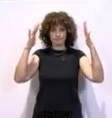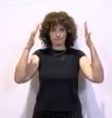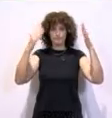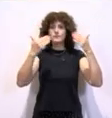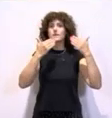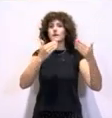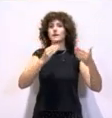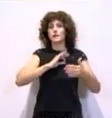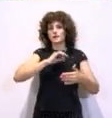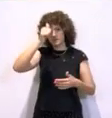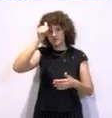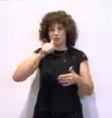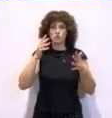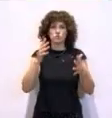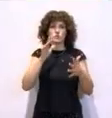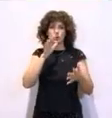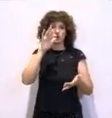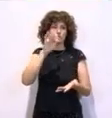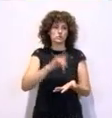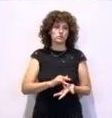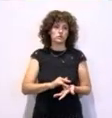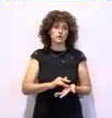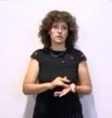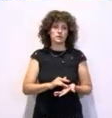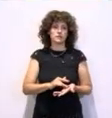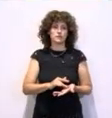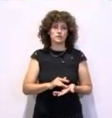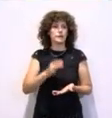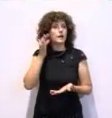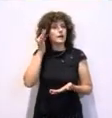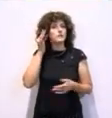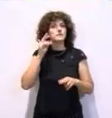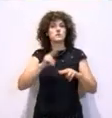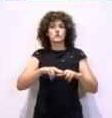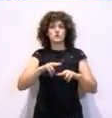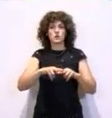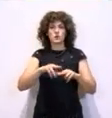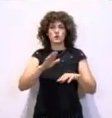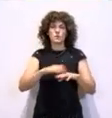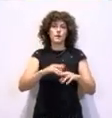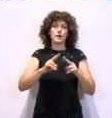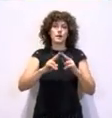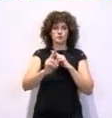Gracias, señor consejero. Turno de la señora Moreno para turno de réplica.